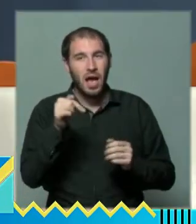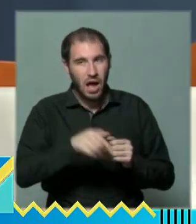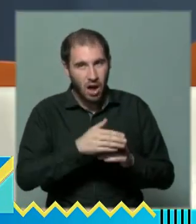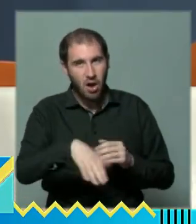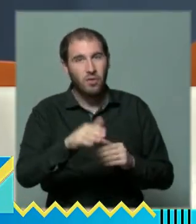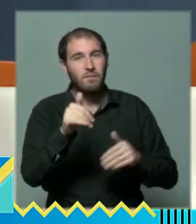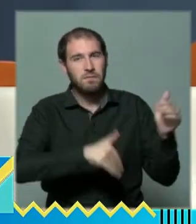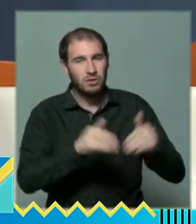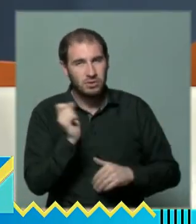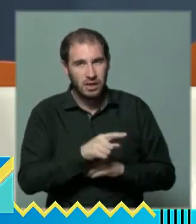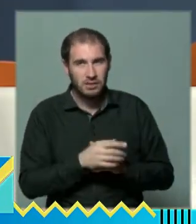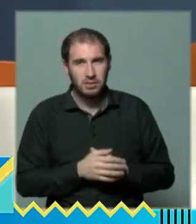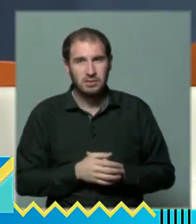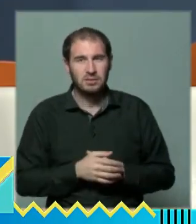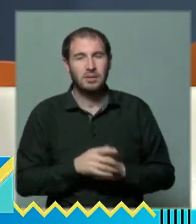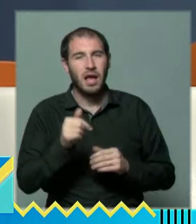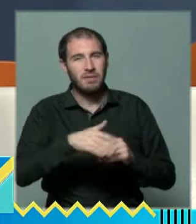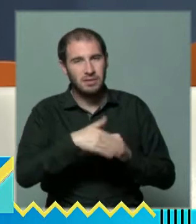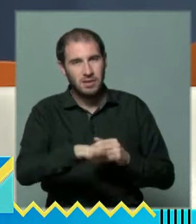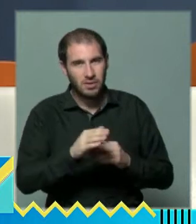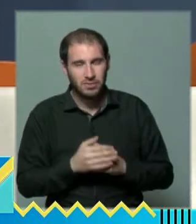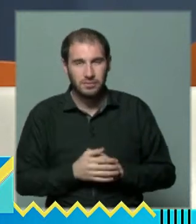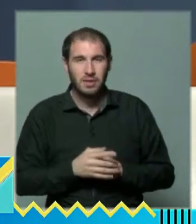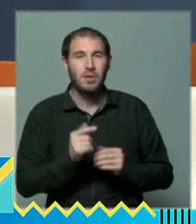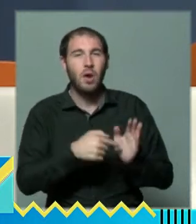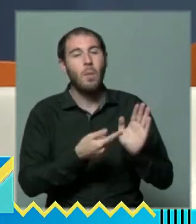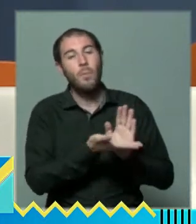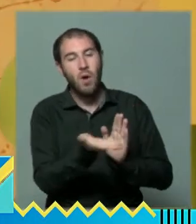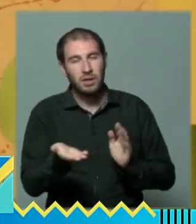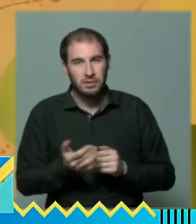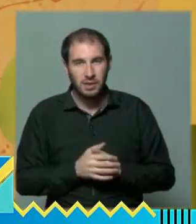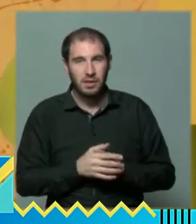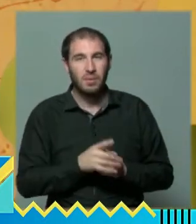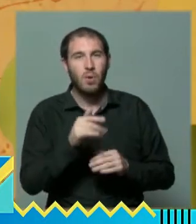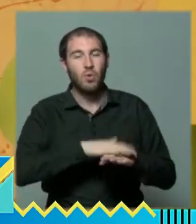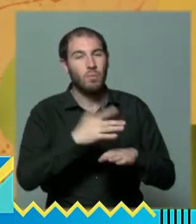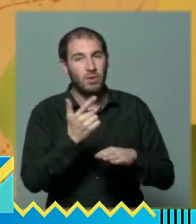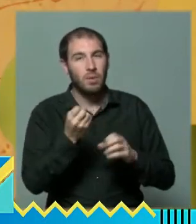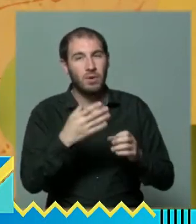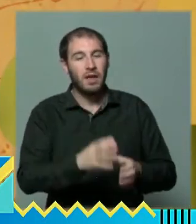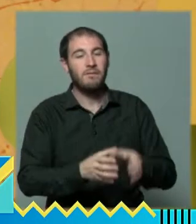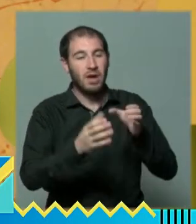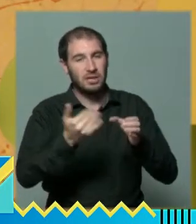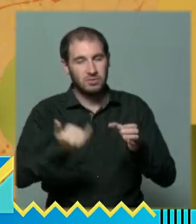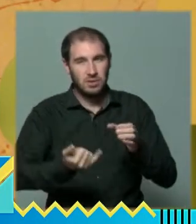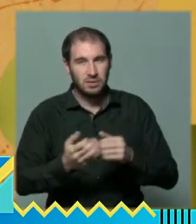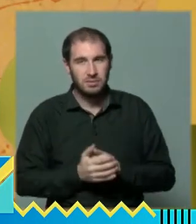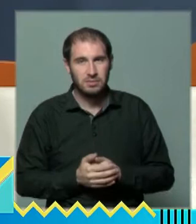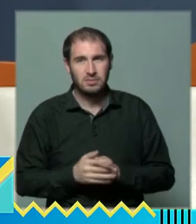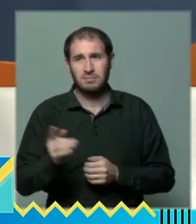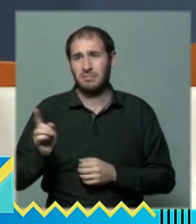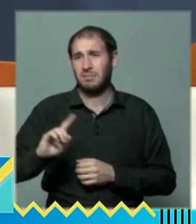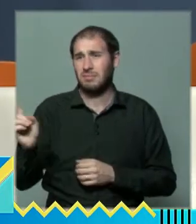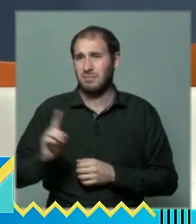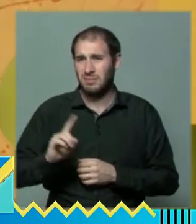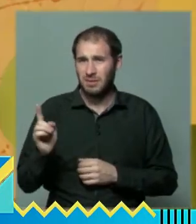lo no, que lo votaste, está- Pablo, lo a está partir llevando de al hoy absurdo. tenés que demostrar que sos inocente por llevar un vaso. no, a ver, En pues